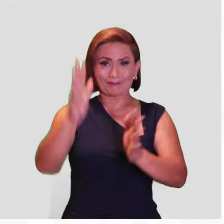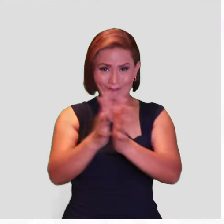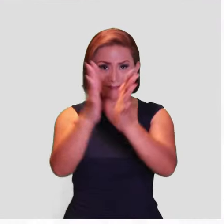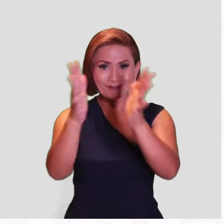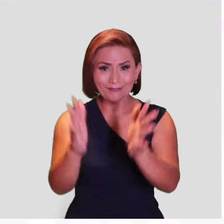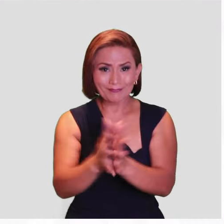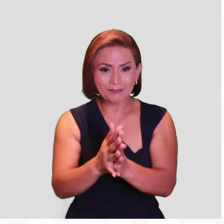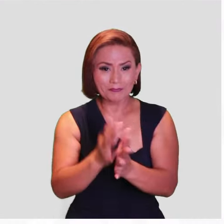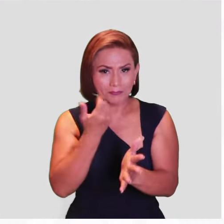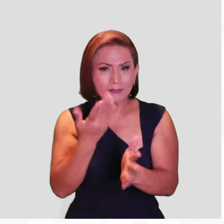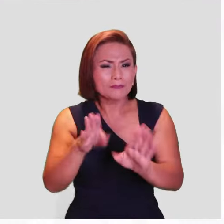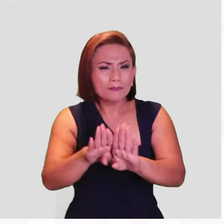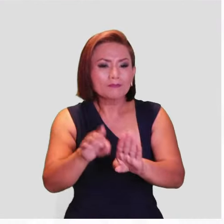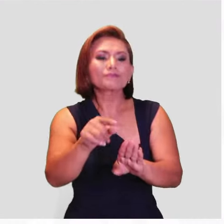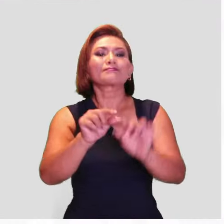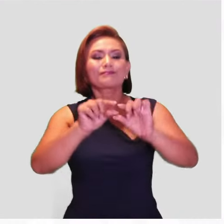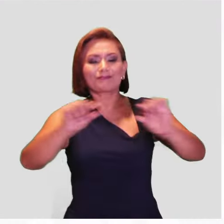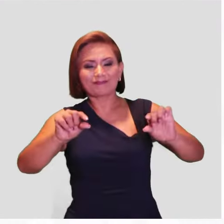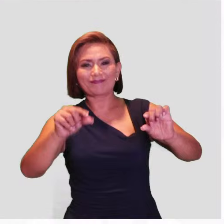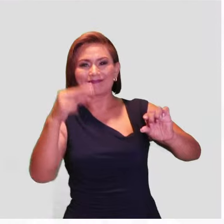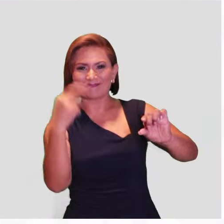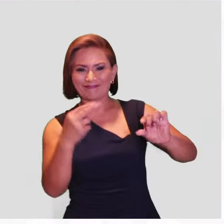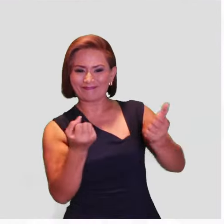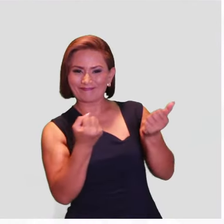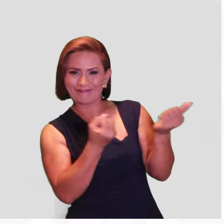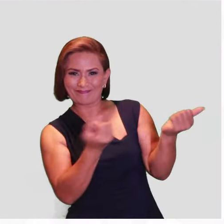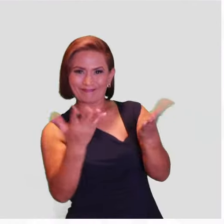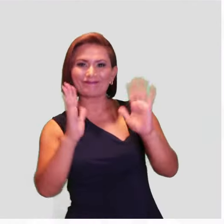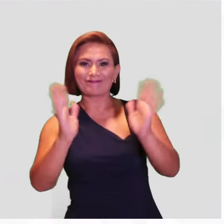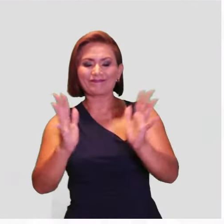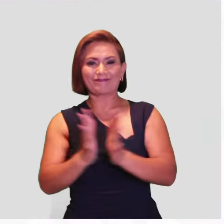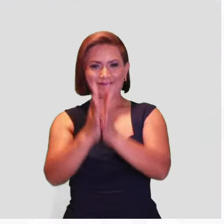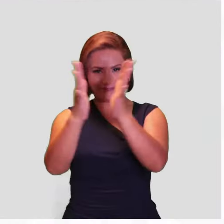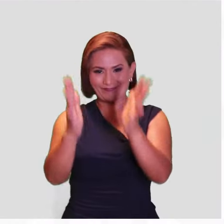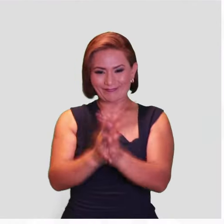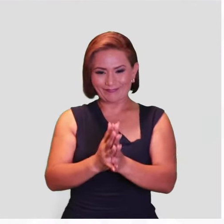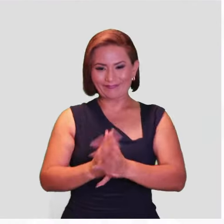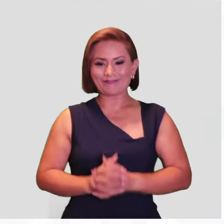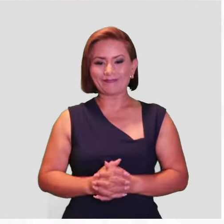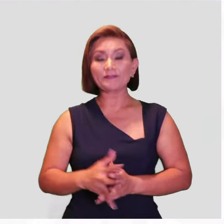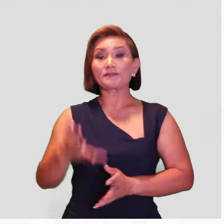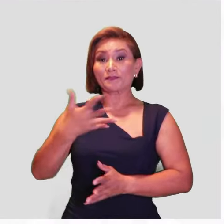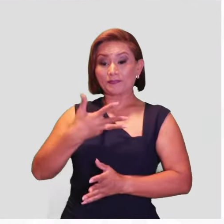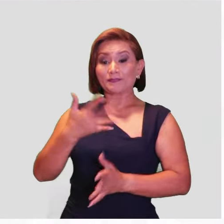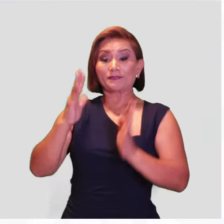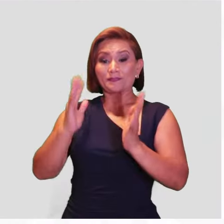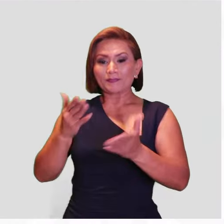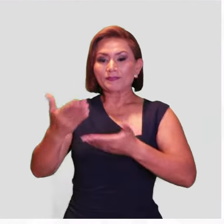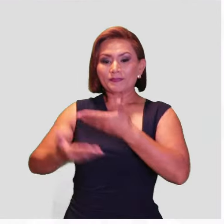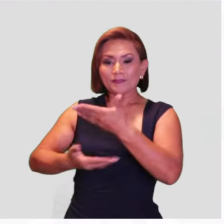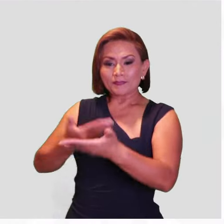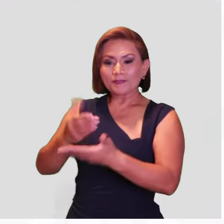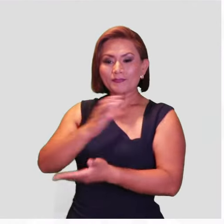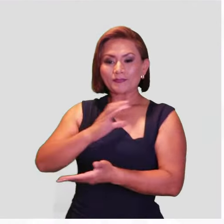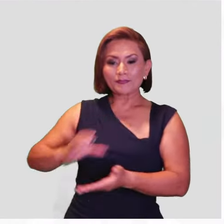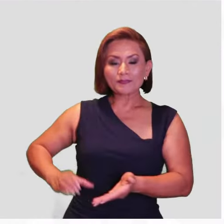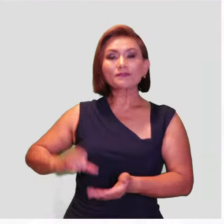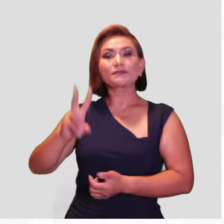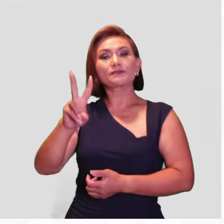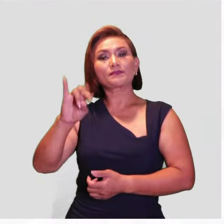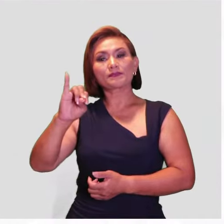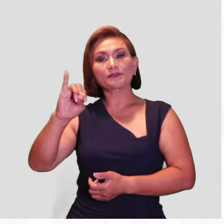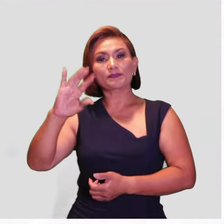su participación y ya tenemos a nuestro participante. Así es, cedemos el uso de la voz al candidato Víctor